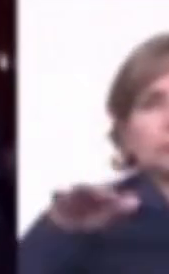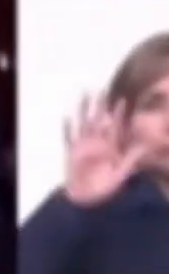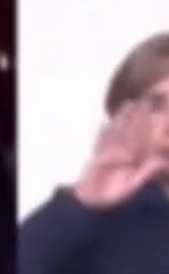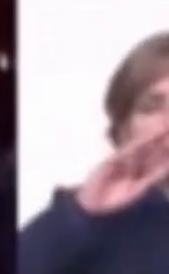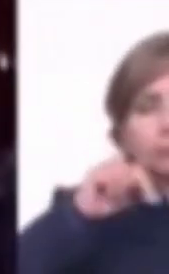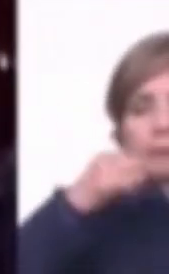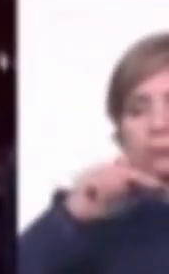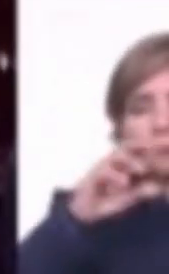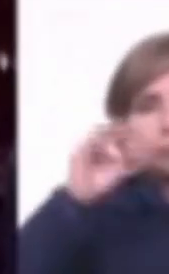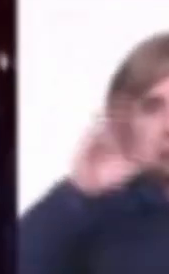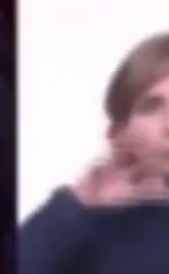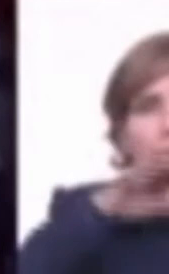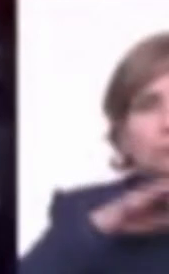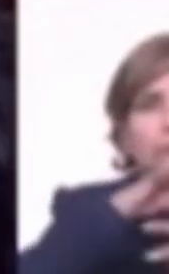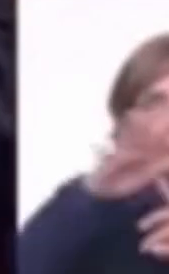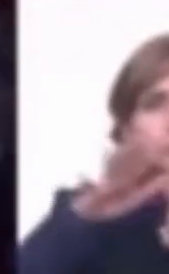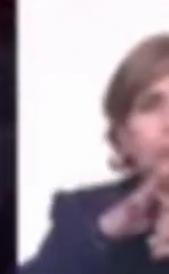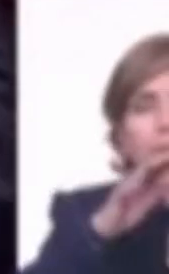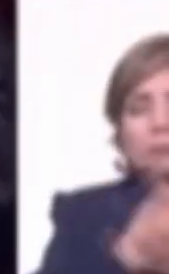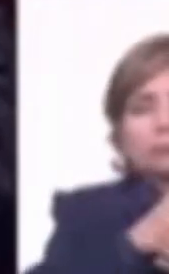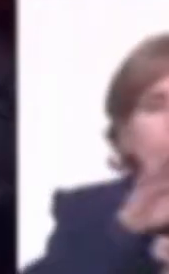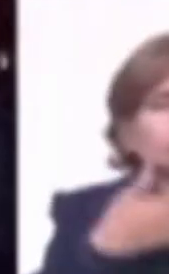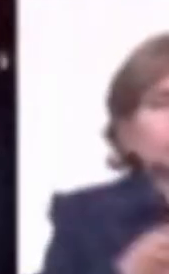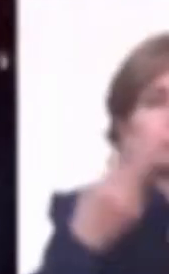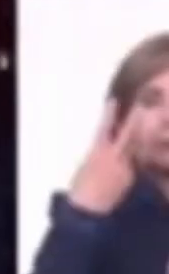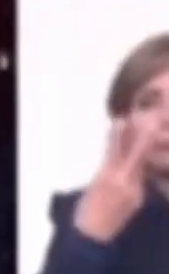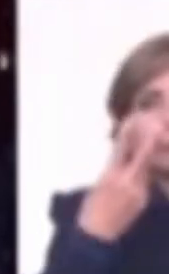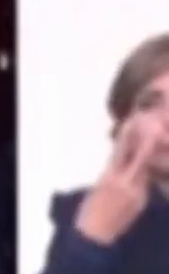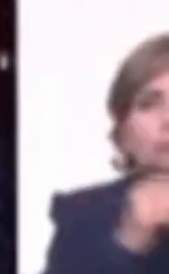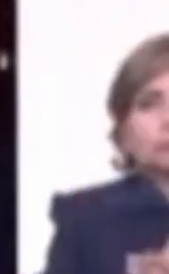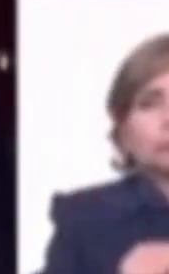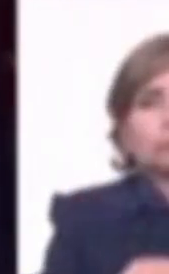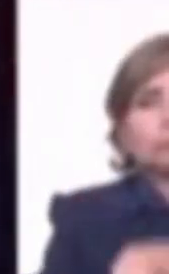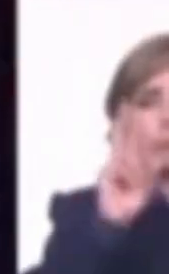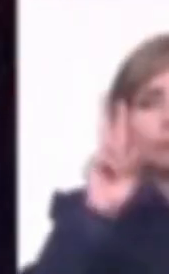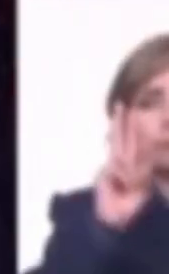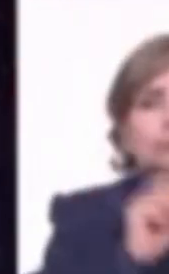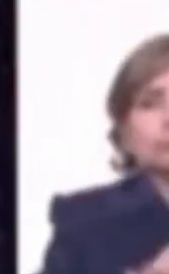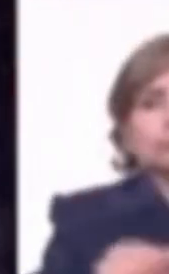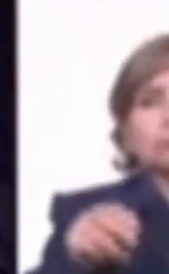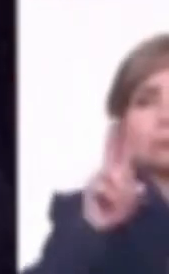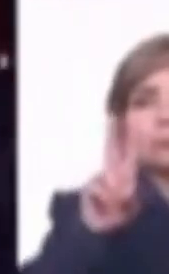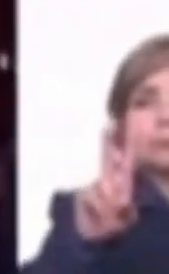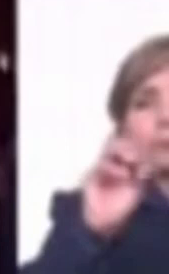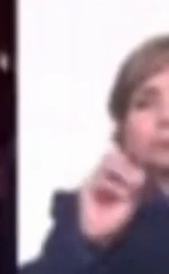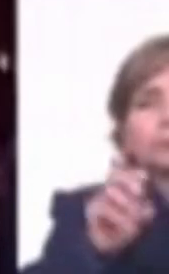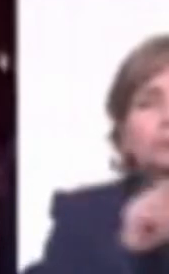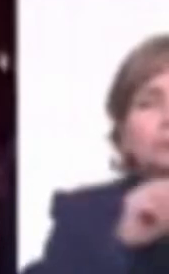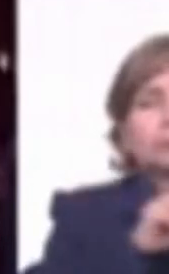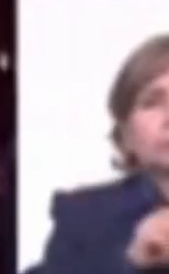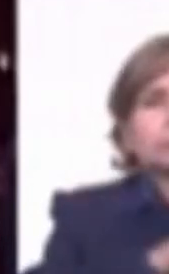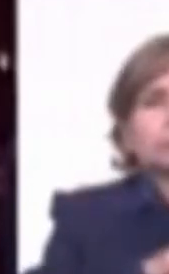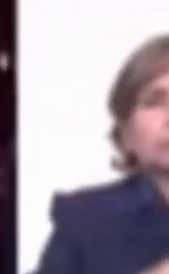es un presupuesto que se ha aprobado y se ha girado hace dos meses se han expedido más de 20 normas en el caso